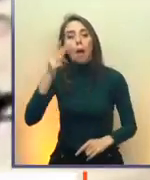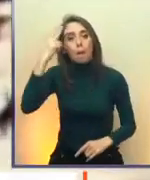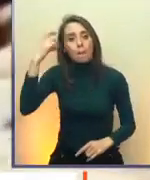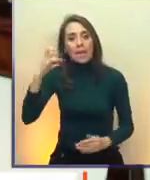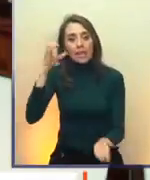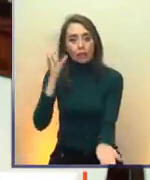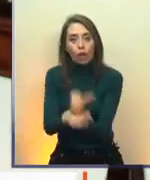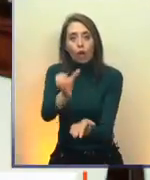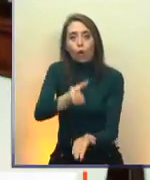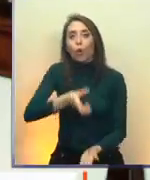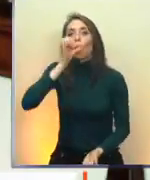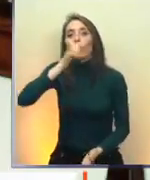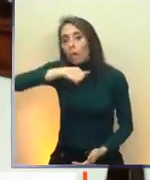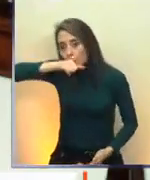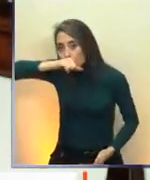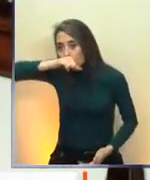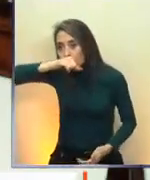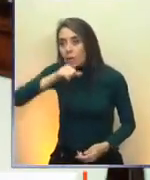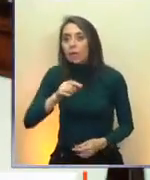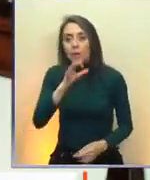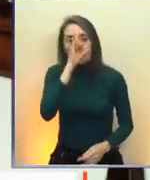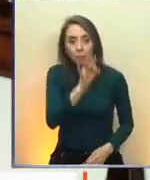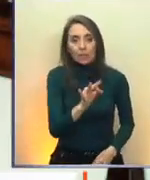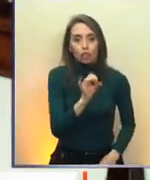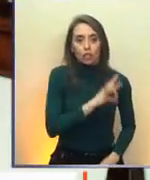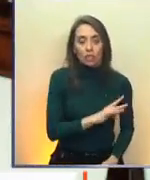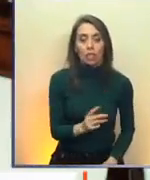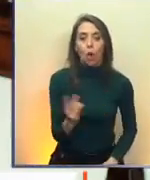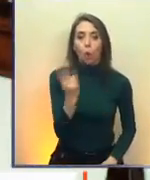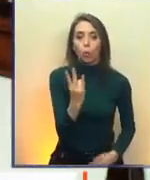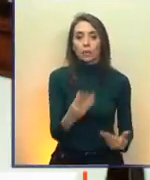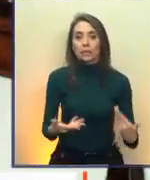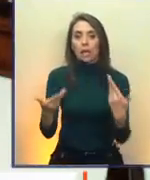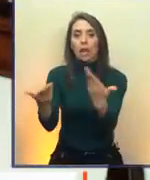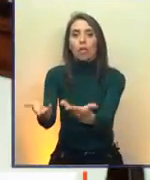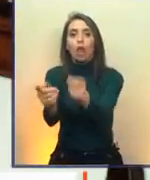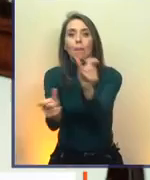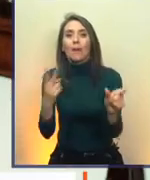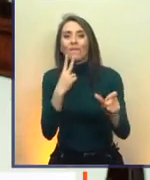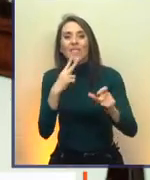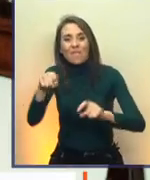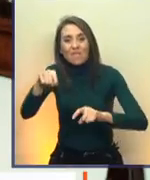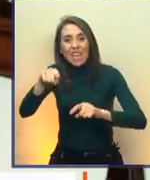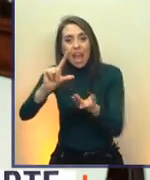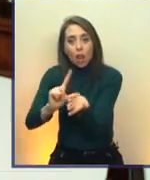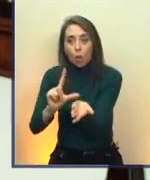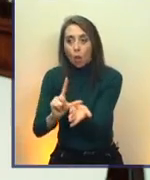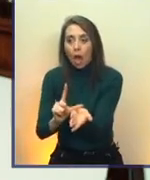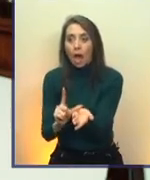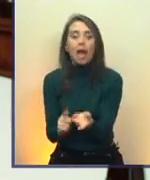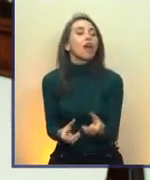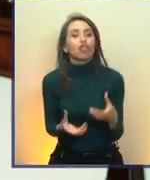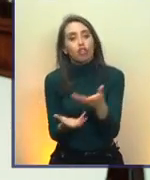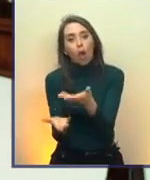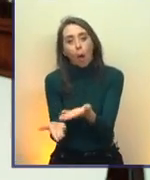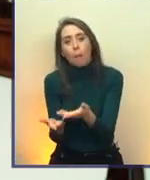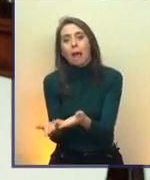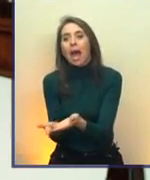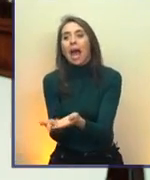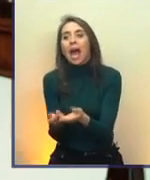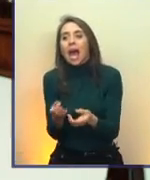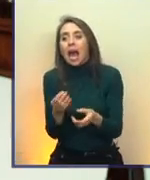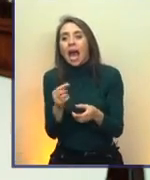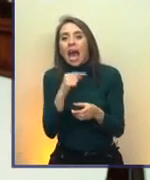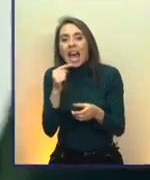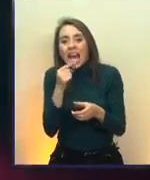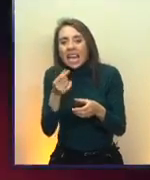todo, pisco chileno, whisky, en fin. Pero que era como un estímulo para el café, una